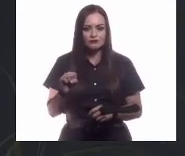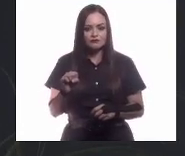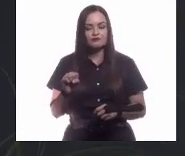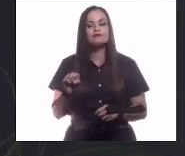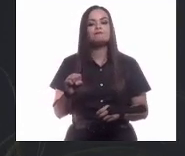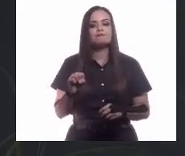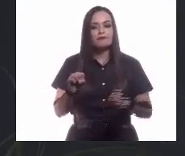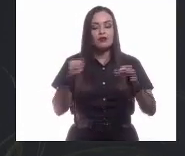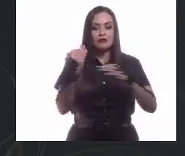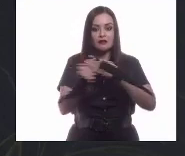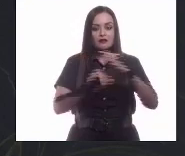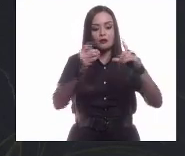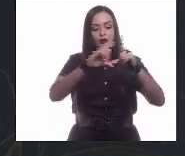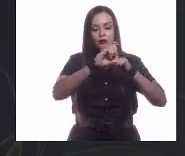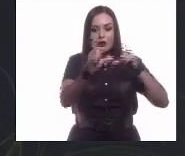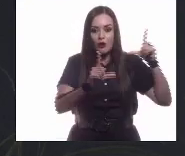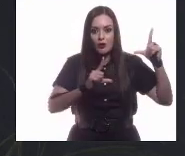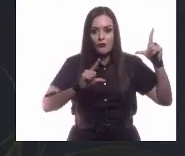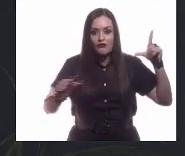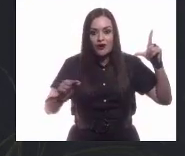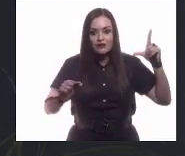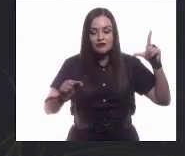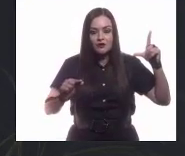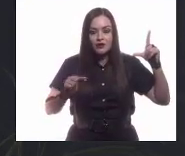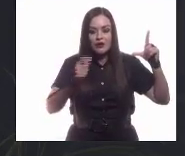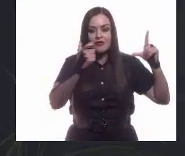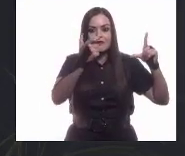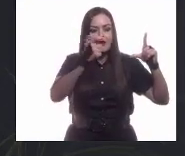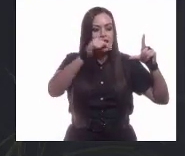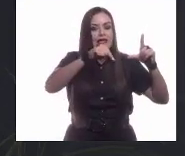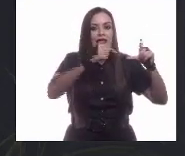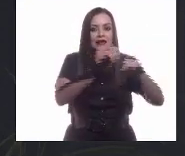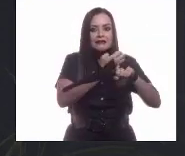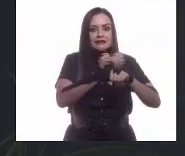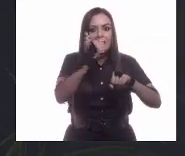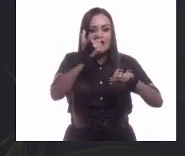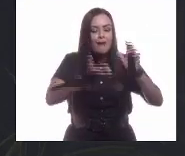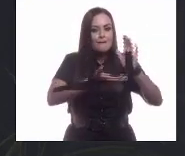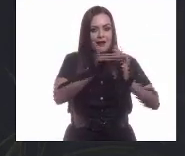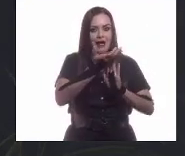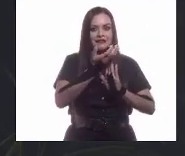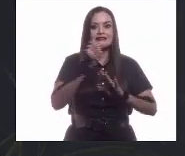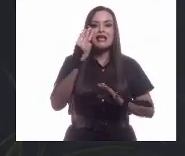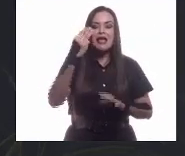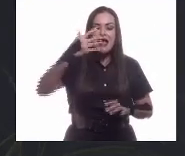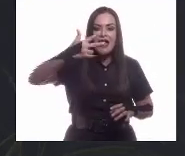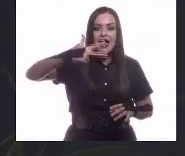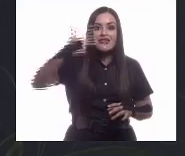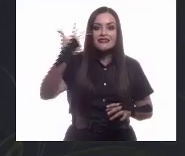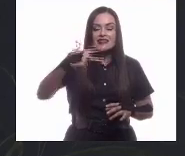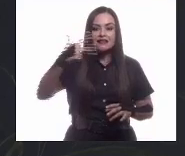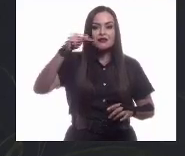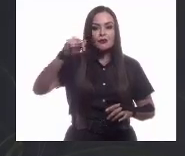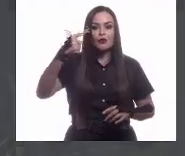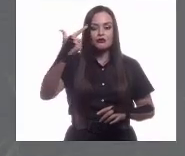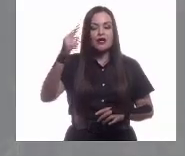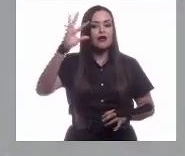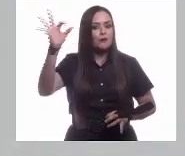con mayor crecimiento económico del país el año pasado. Crecimos a una tasa de